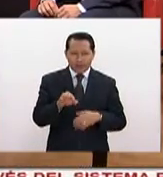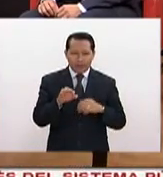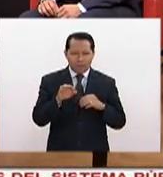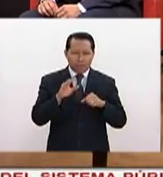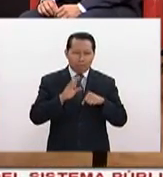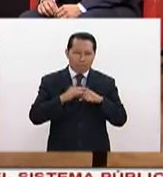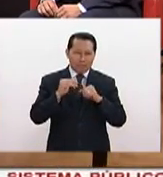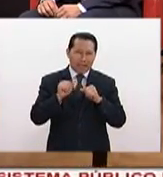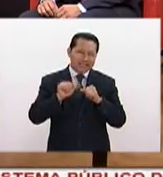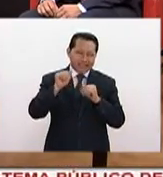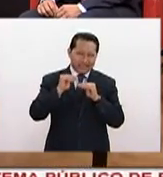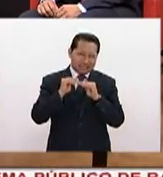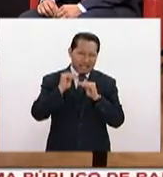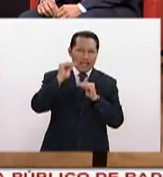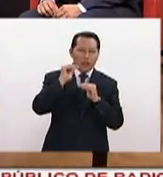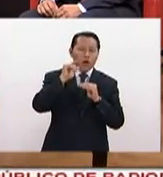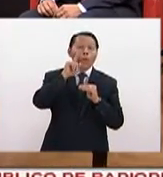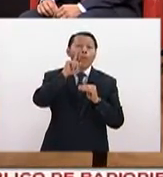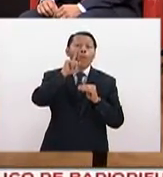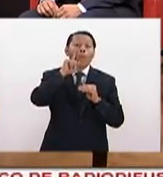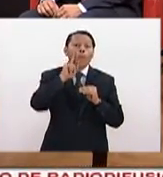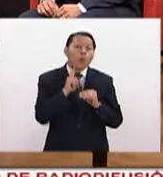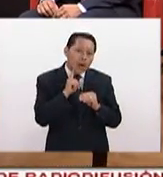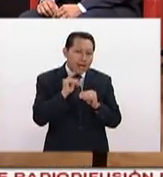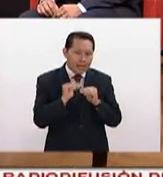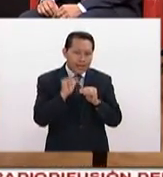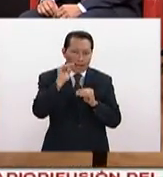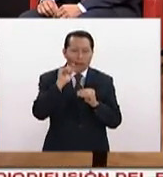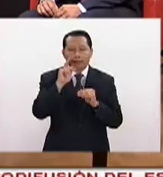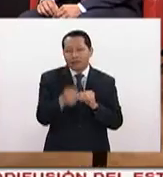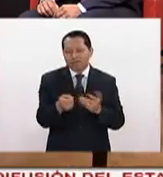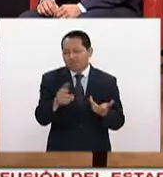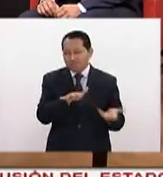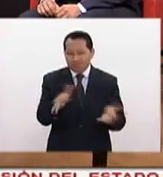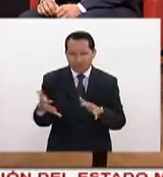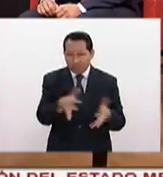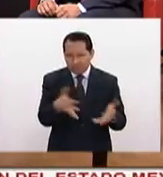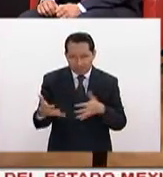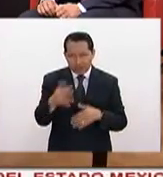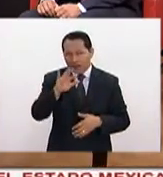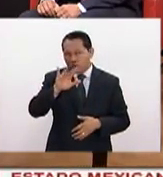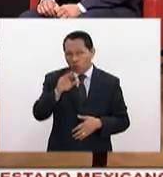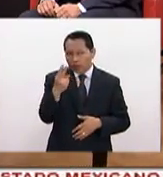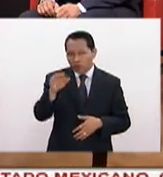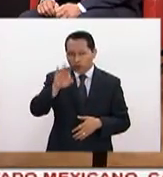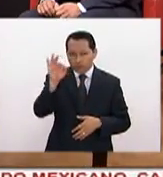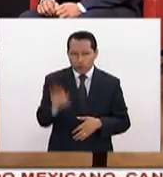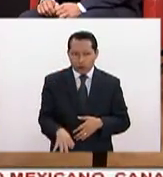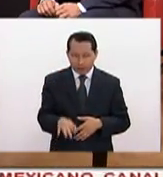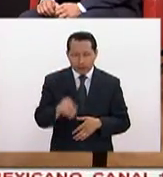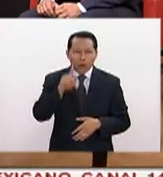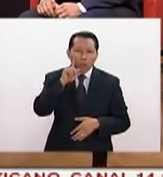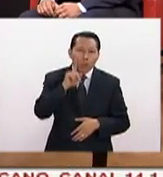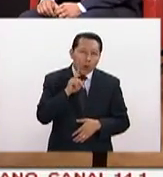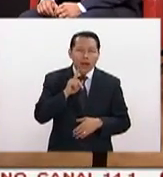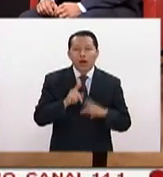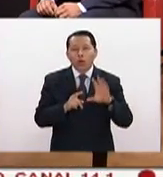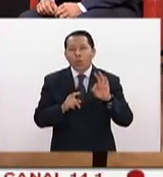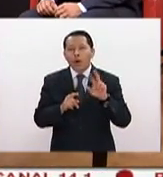poquito más alto de chicas. Ajá. Estaremos hablando más o menos de un 52% de chicas